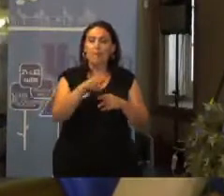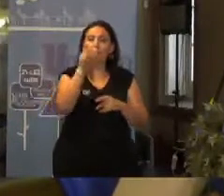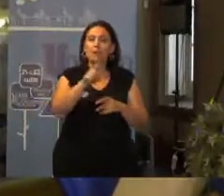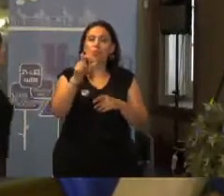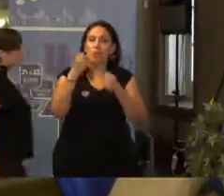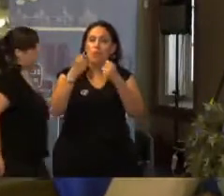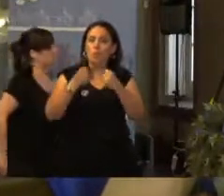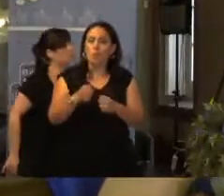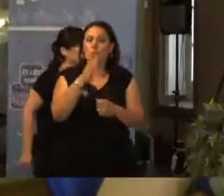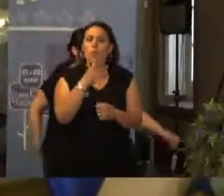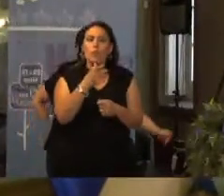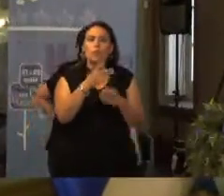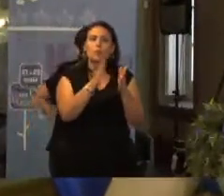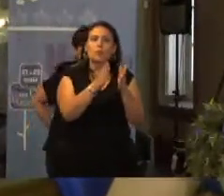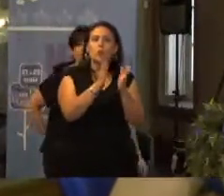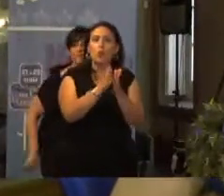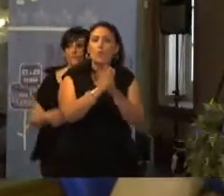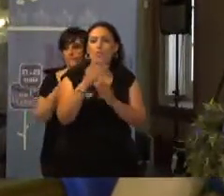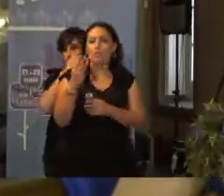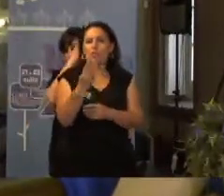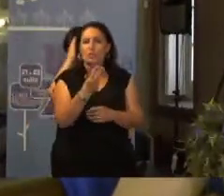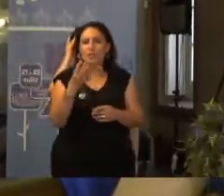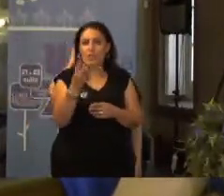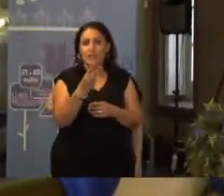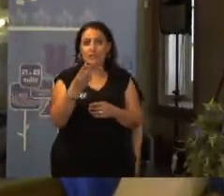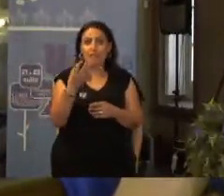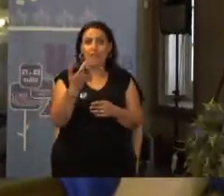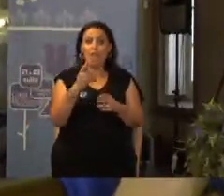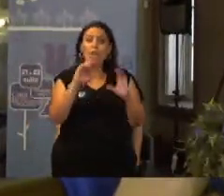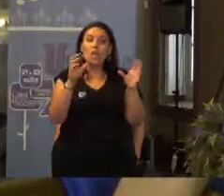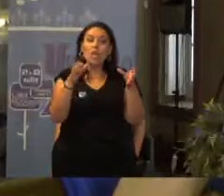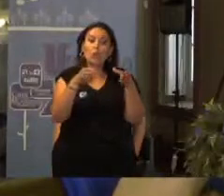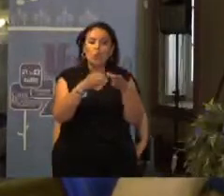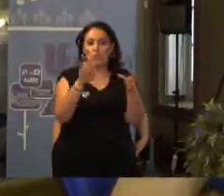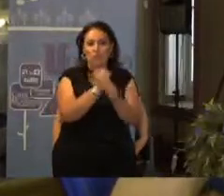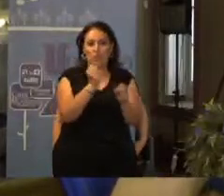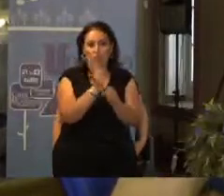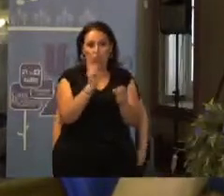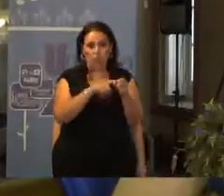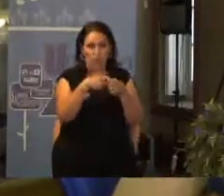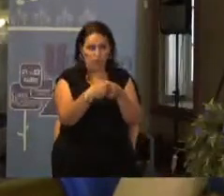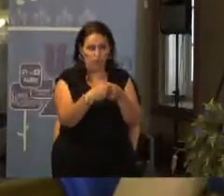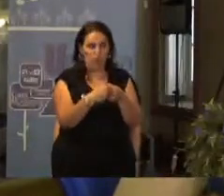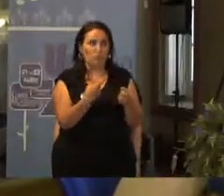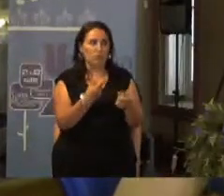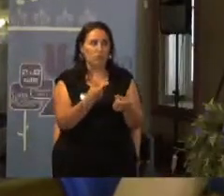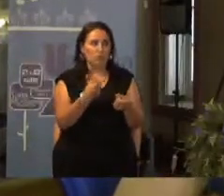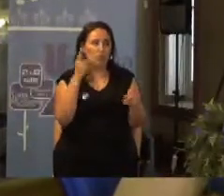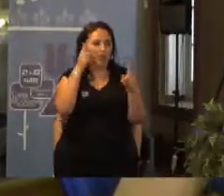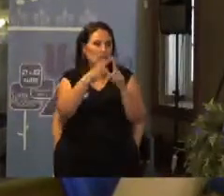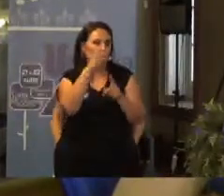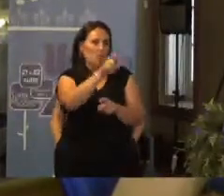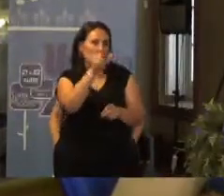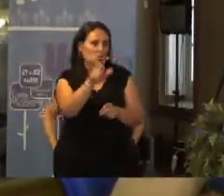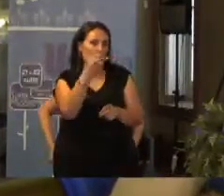porque está Pepe Constenla, Manuel e Ana Luisa, que participaron nos grupos de traballo, co obxectivo teórico do que dicides, non? Xuntar a persoas expertas